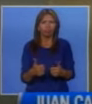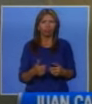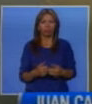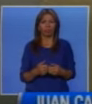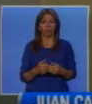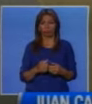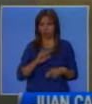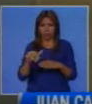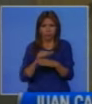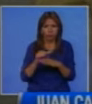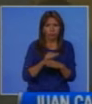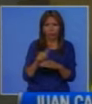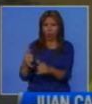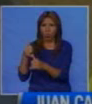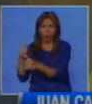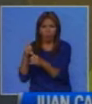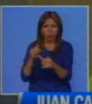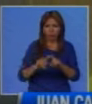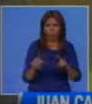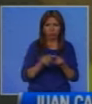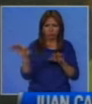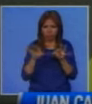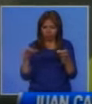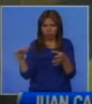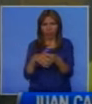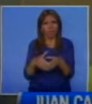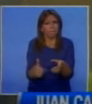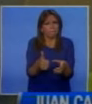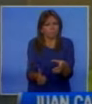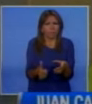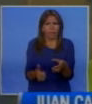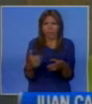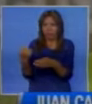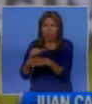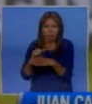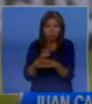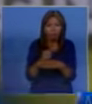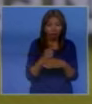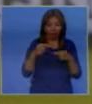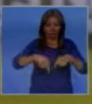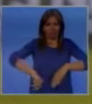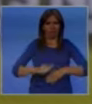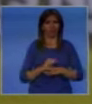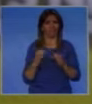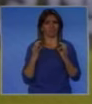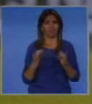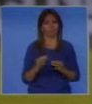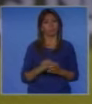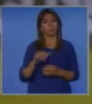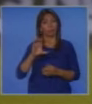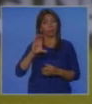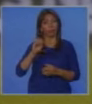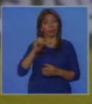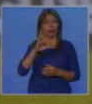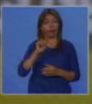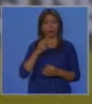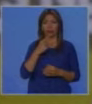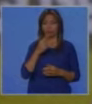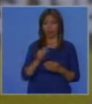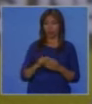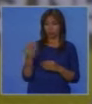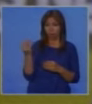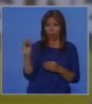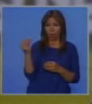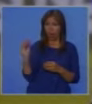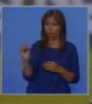muy bien las cosas en su club y ojalá sean así porque lo siguen tomando en cuenta acá. Mientras que segundo Alejandro Castillo cree que es bueno el complemento de la